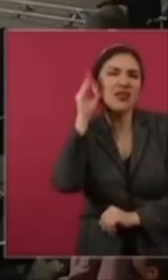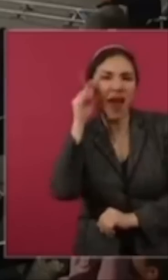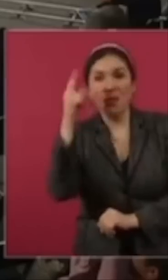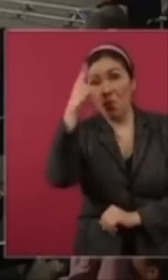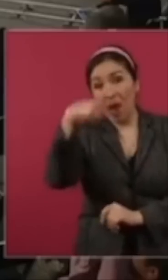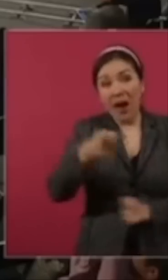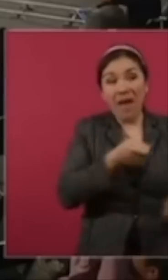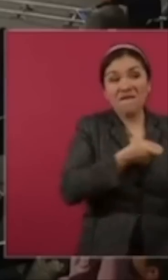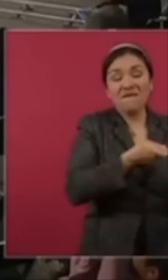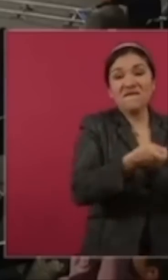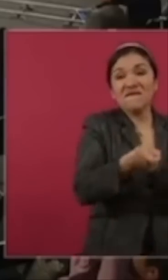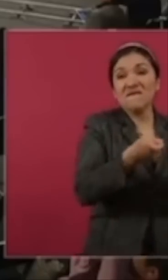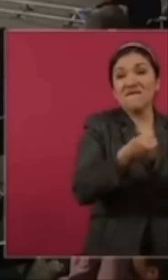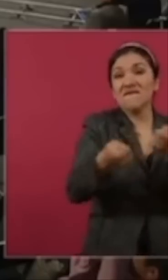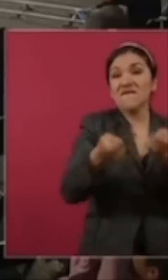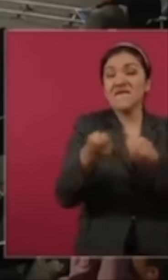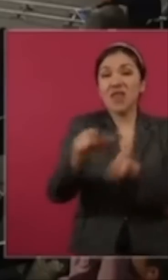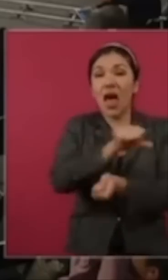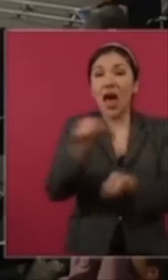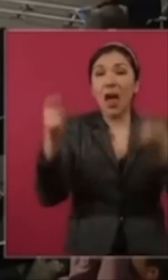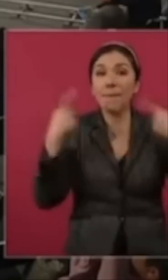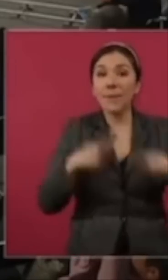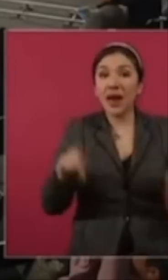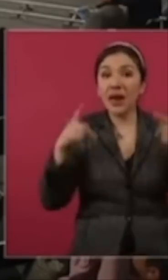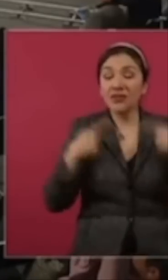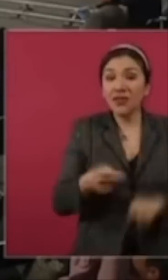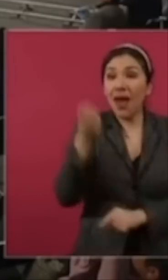manipulación, se impuso